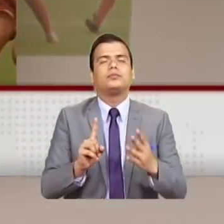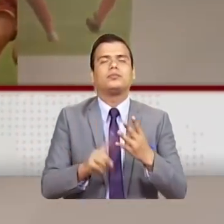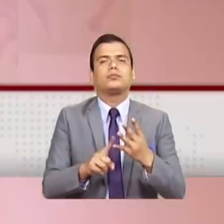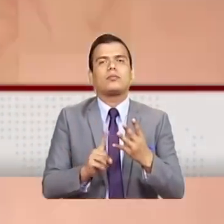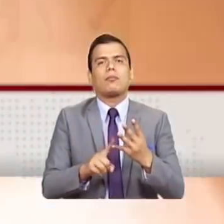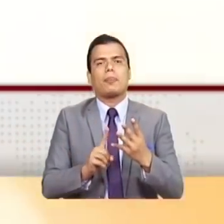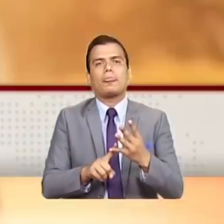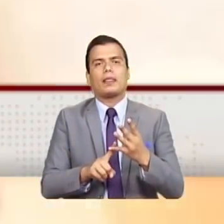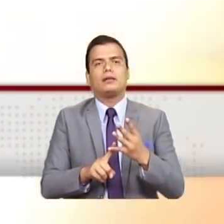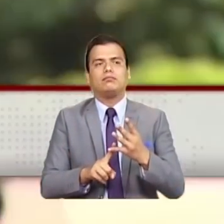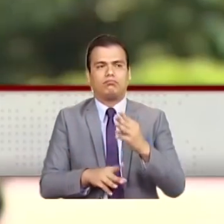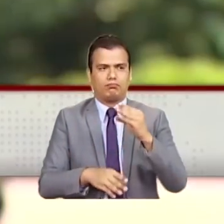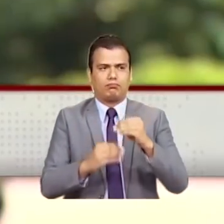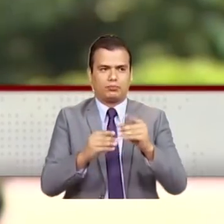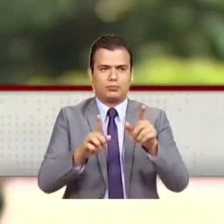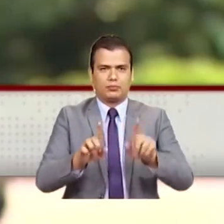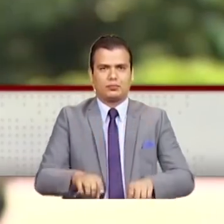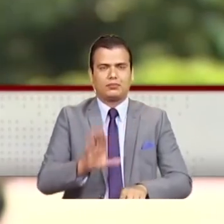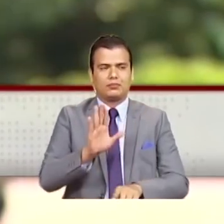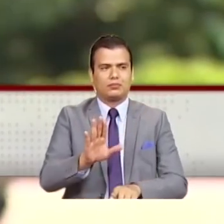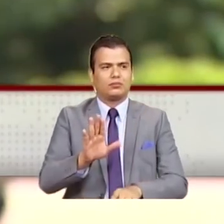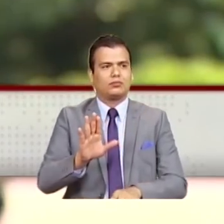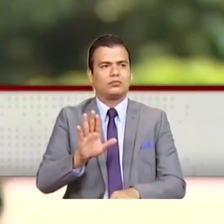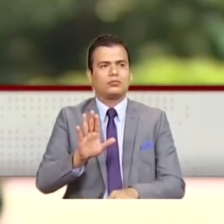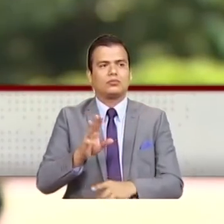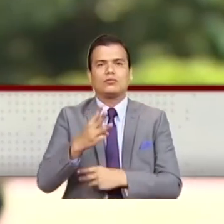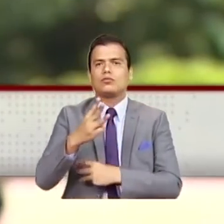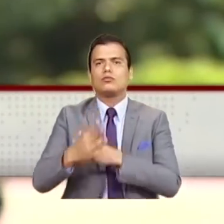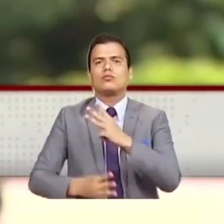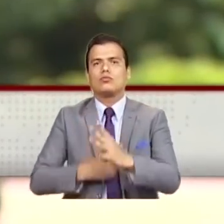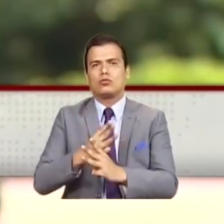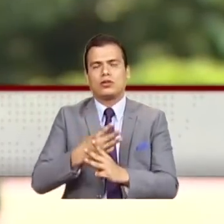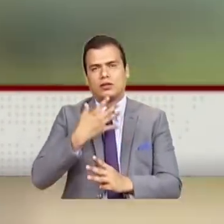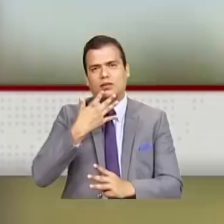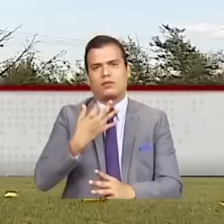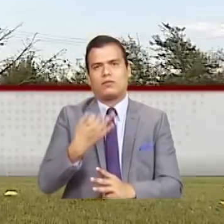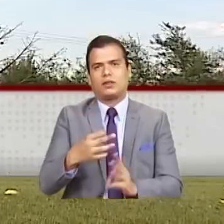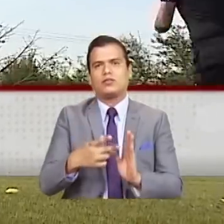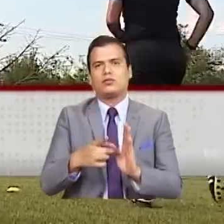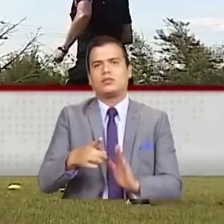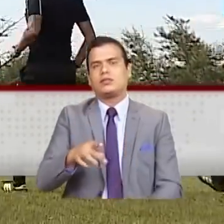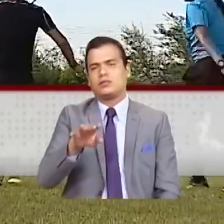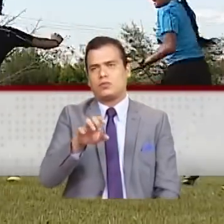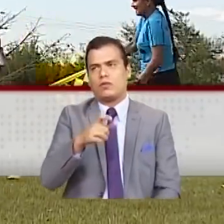estuve para presentar pruebas para ir al Mundial de Francia